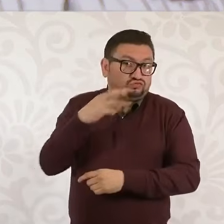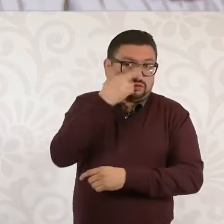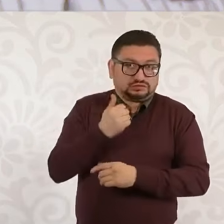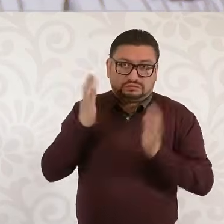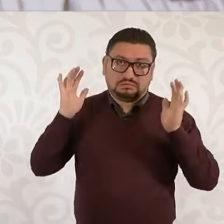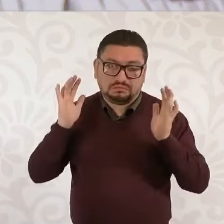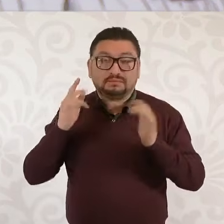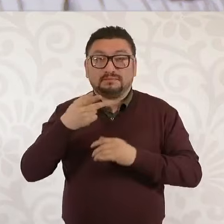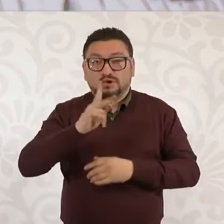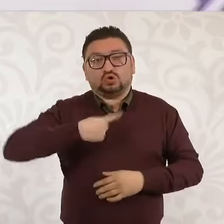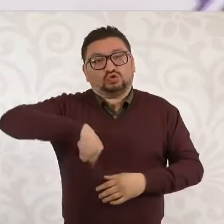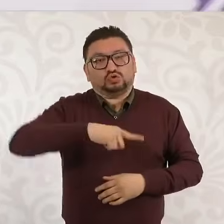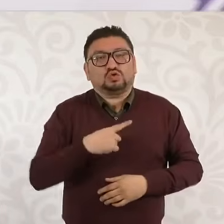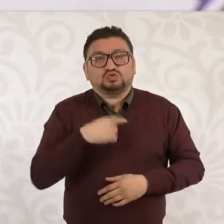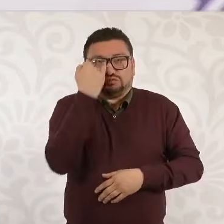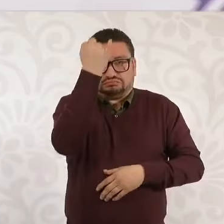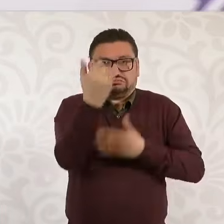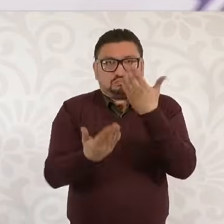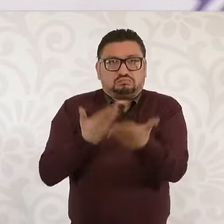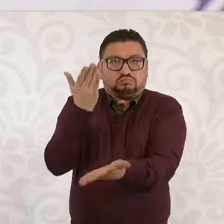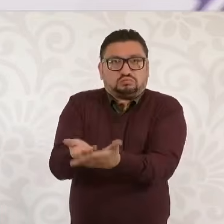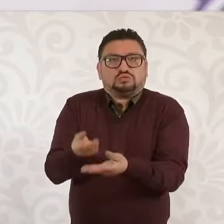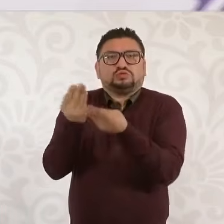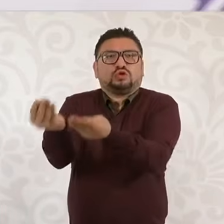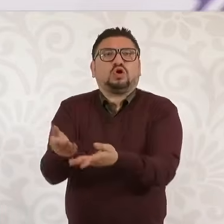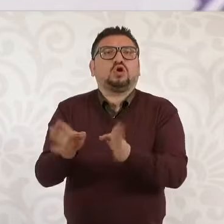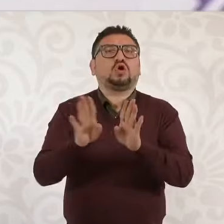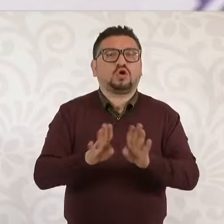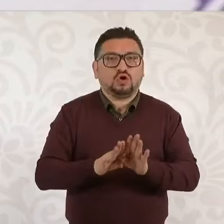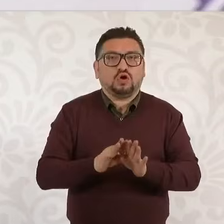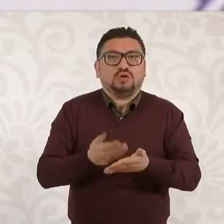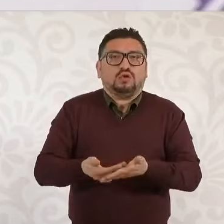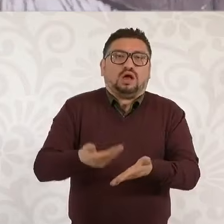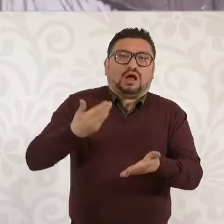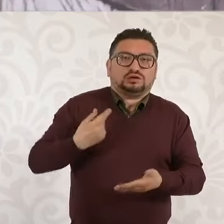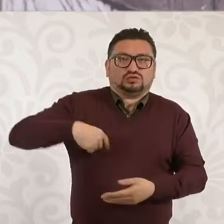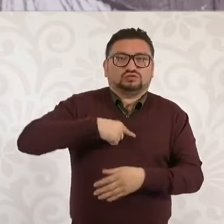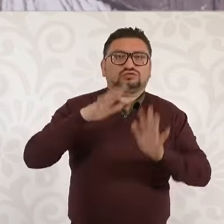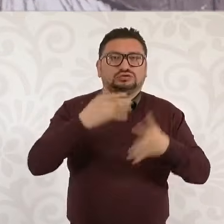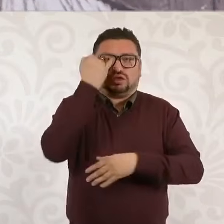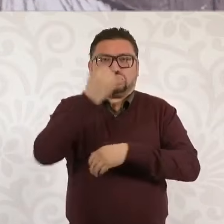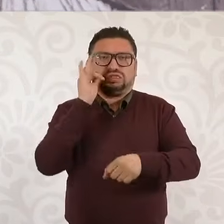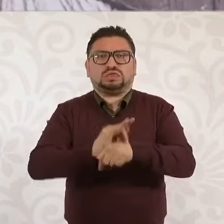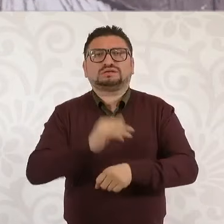pero nosotros estamos obligados a mandar una propuesta pues que tengan que ver con lo que hemos defendido siempre.